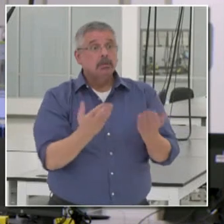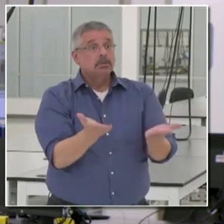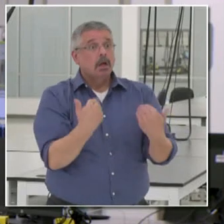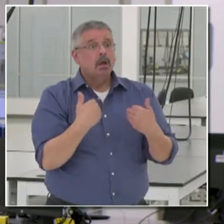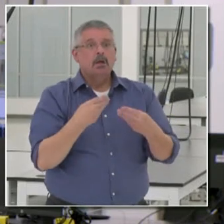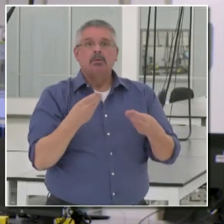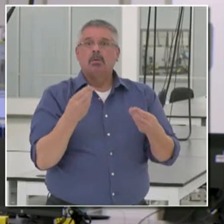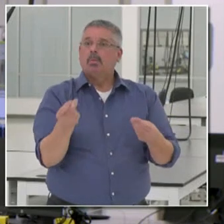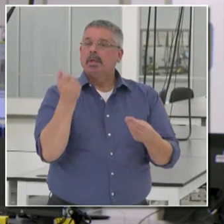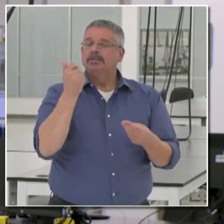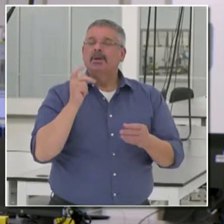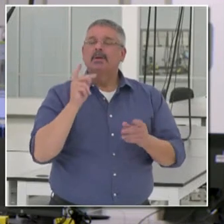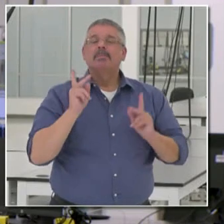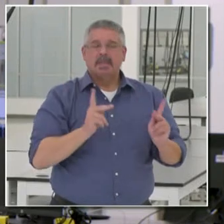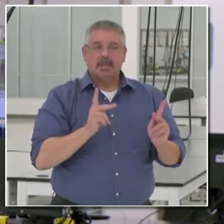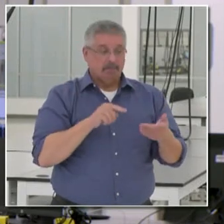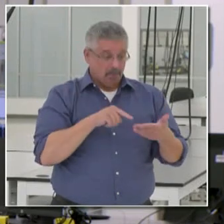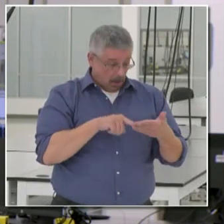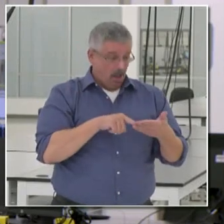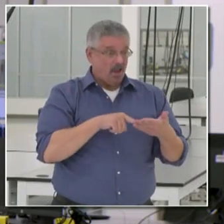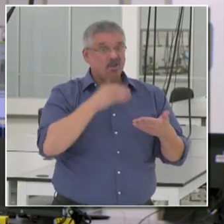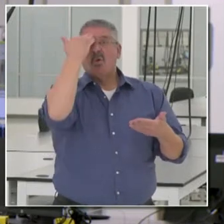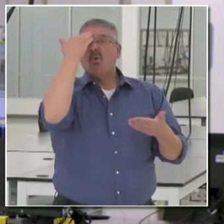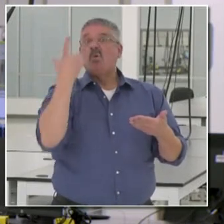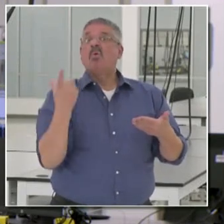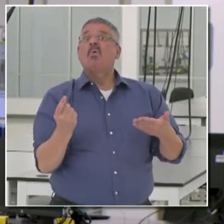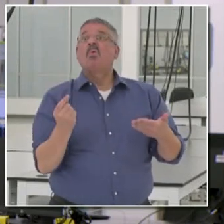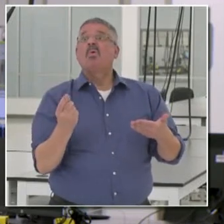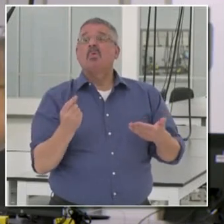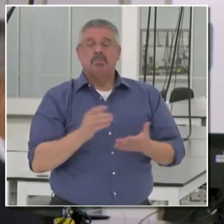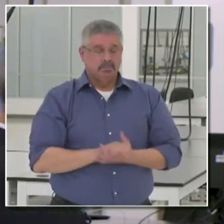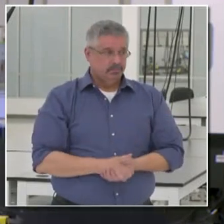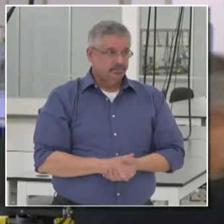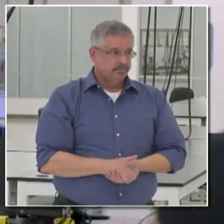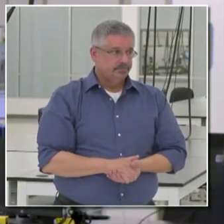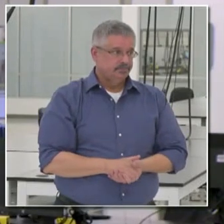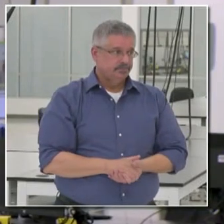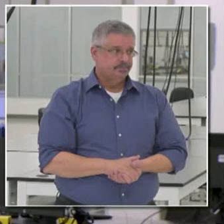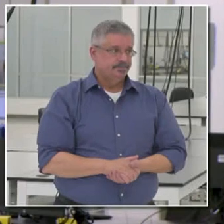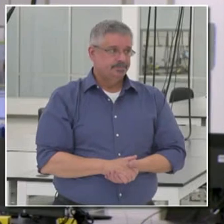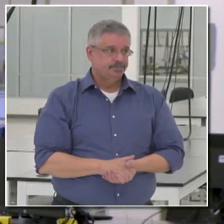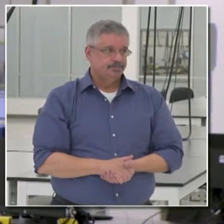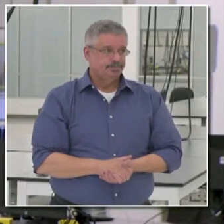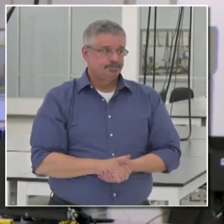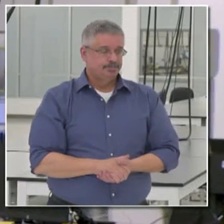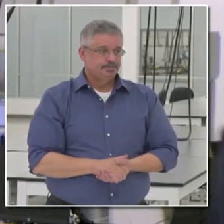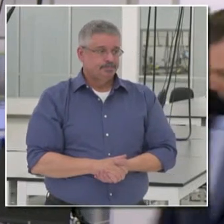lados con resultados rápidos para que la gente pueda actuar en base a esos resultados gracias